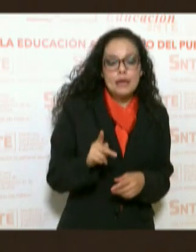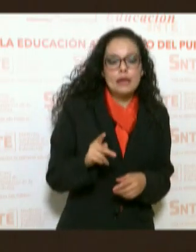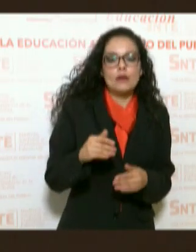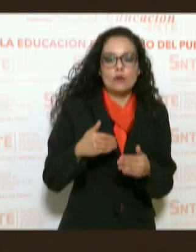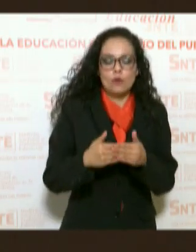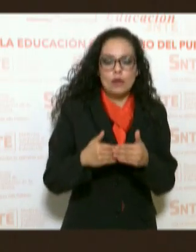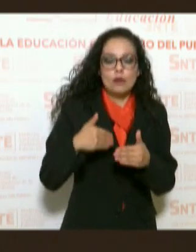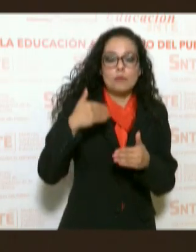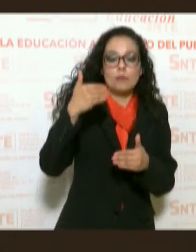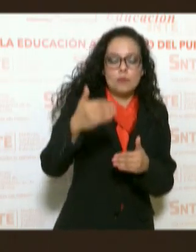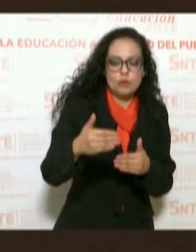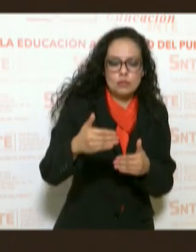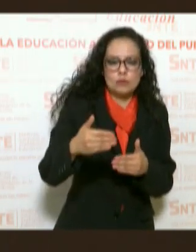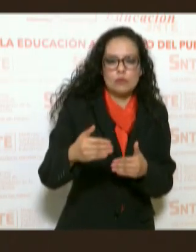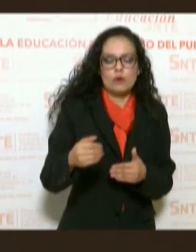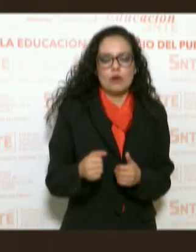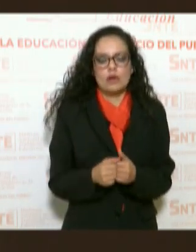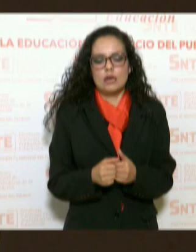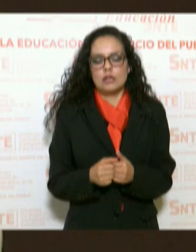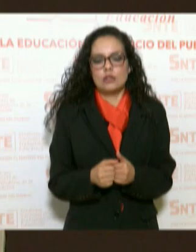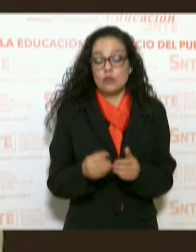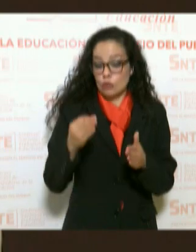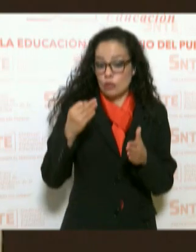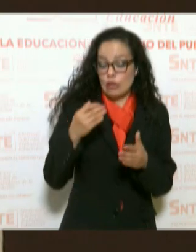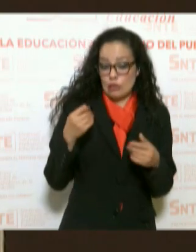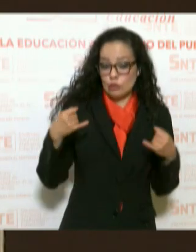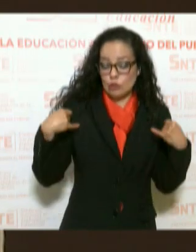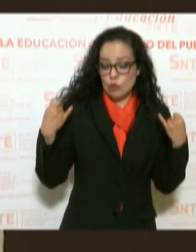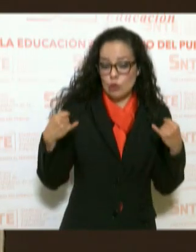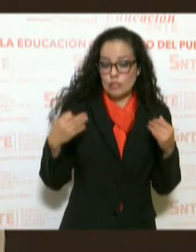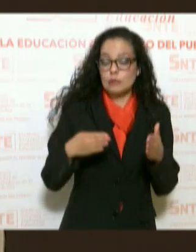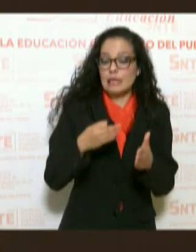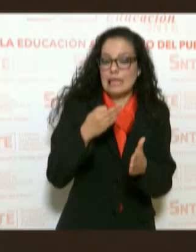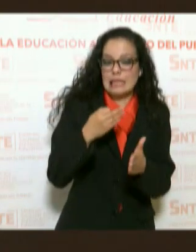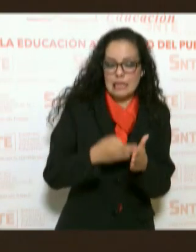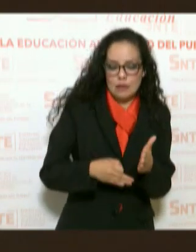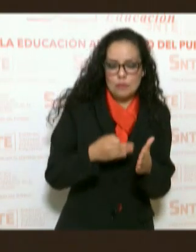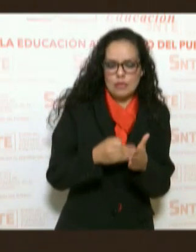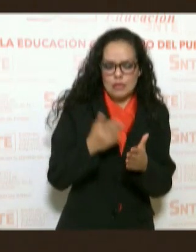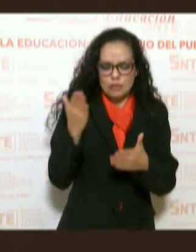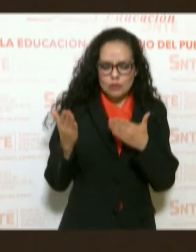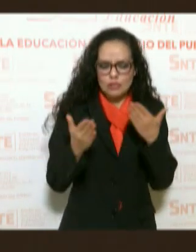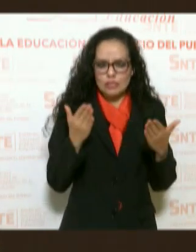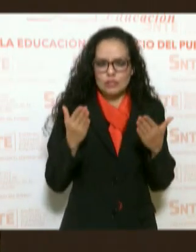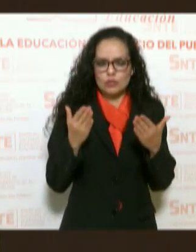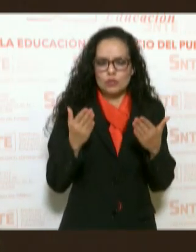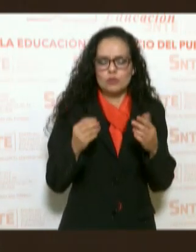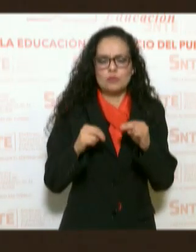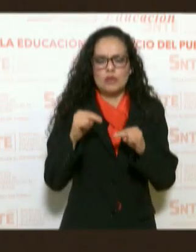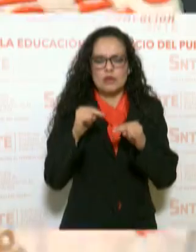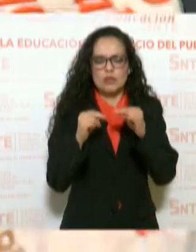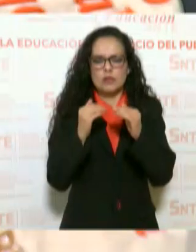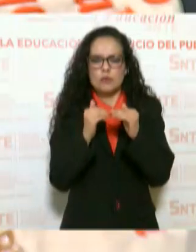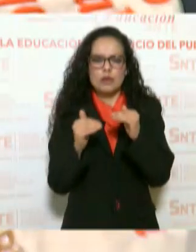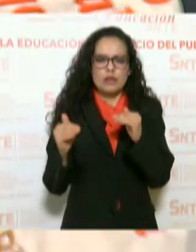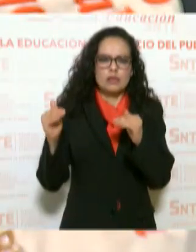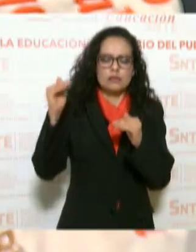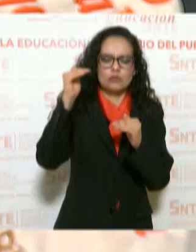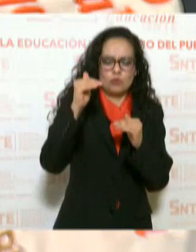a terminar su educación para obtener educación superior e investigación. En muchos